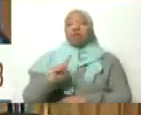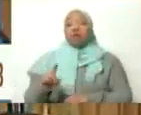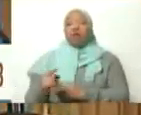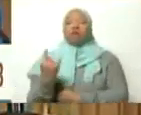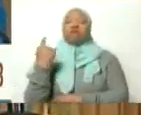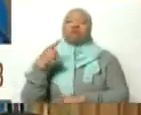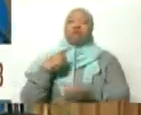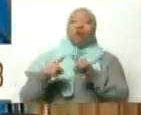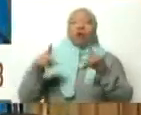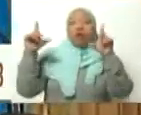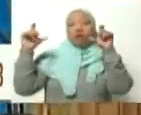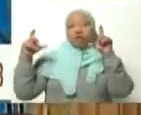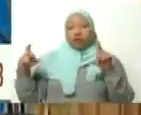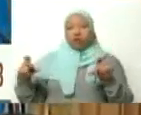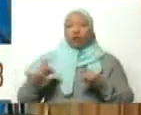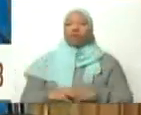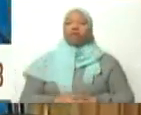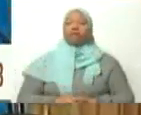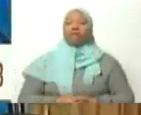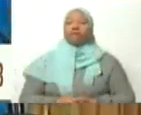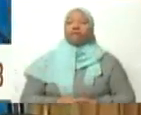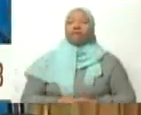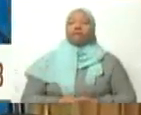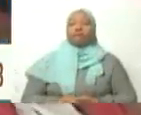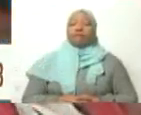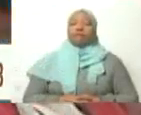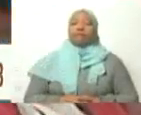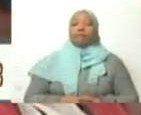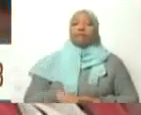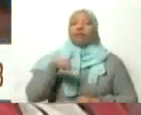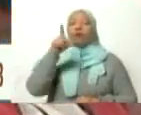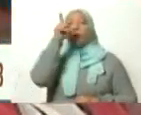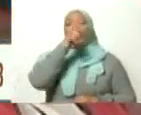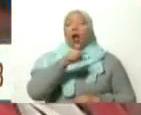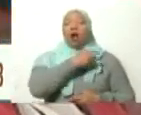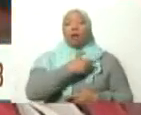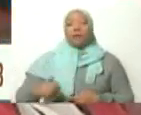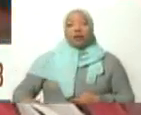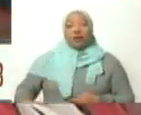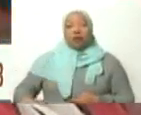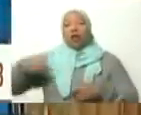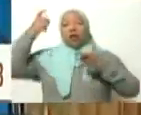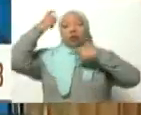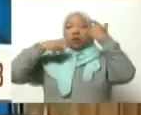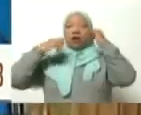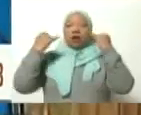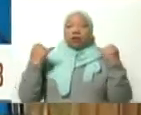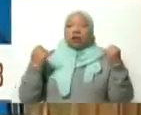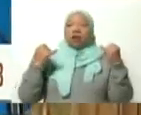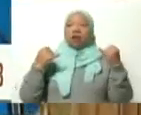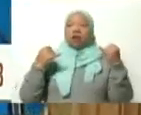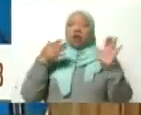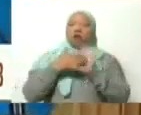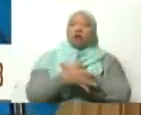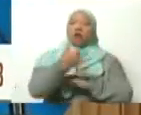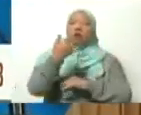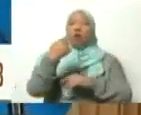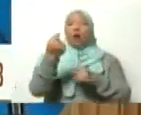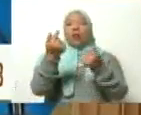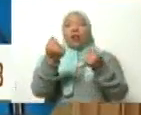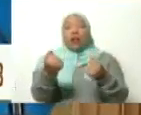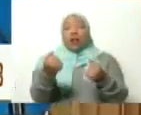Otra lámina que habla de lo que ha ocurrido este año y que el presidente ya ha referido, tiene que ver con los ingresos